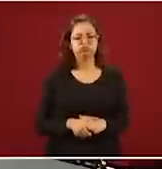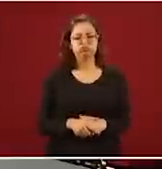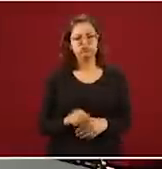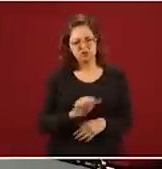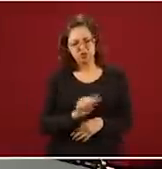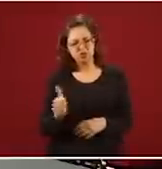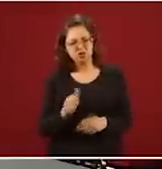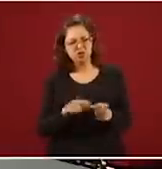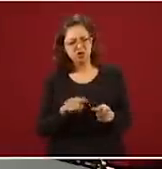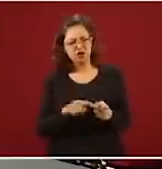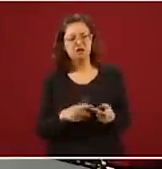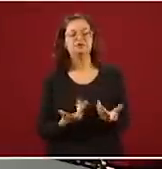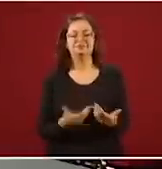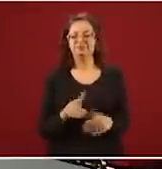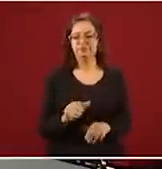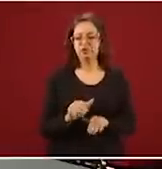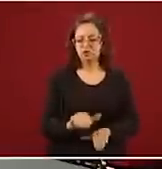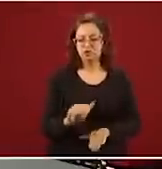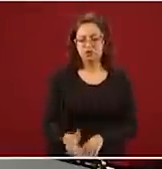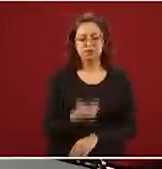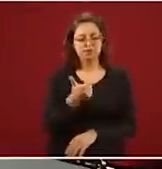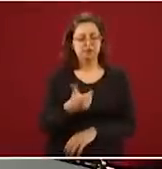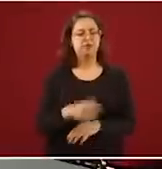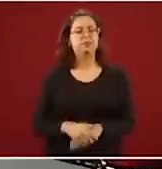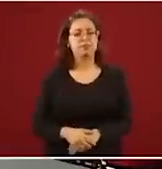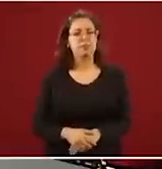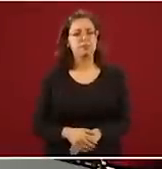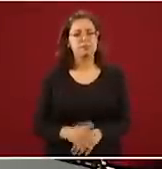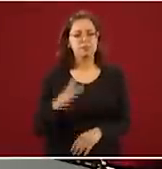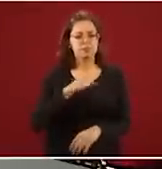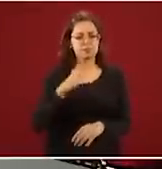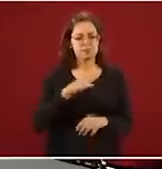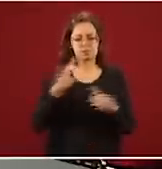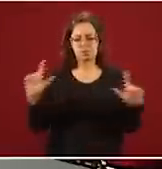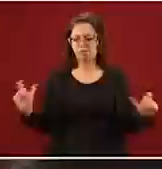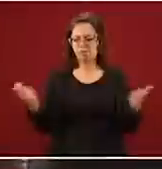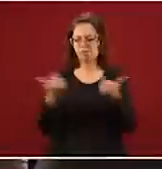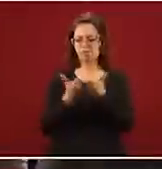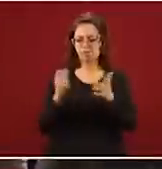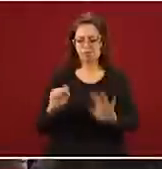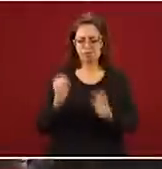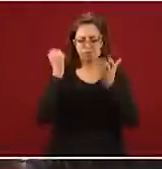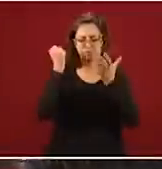el dinero. Sí, hay un fondo de